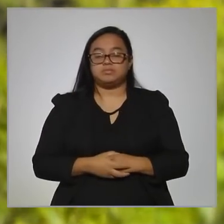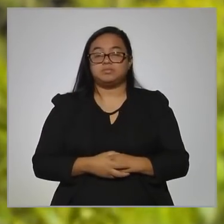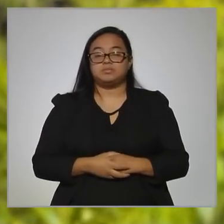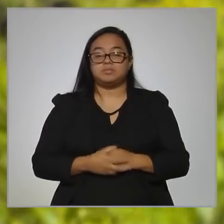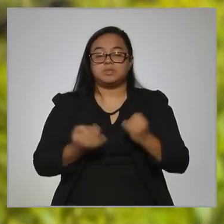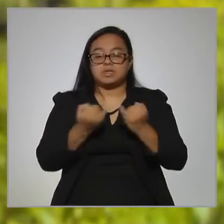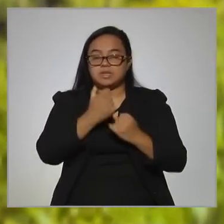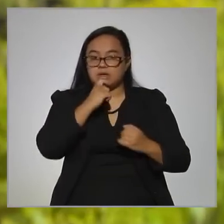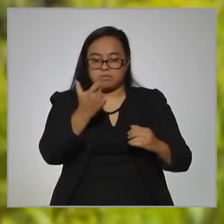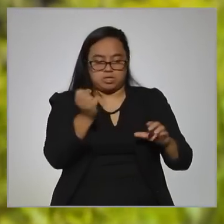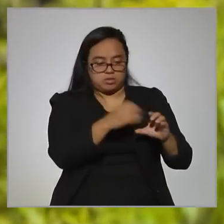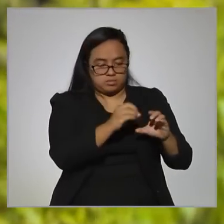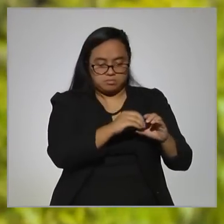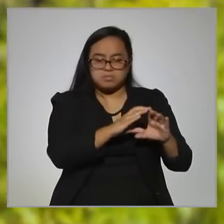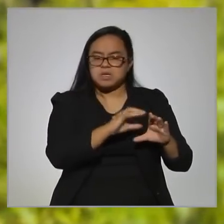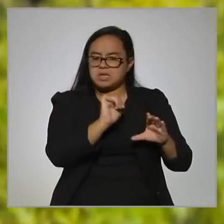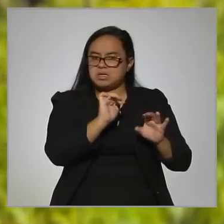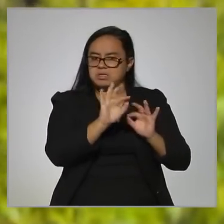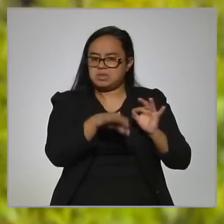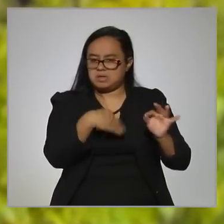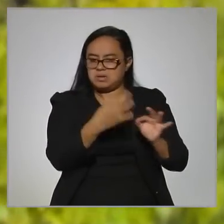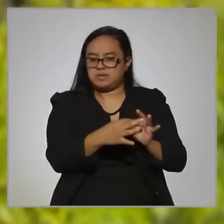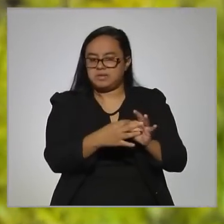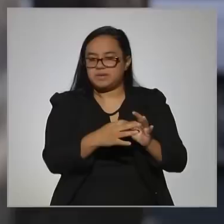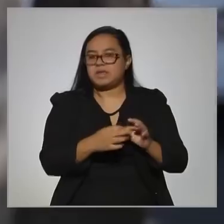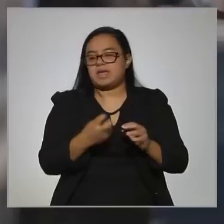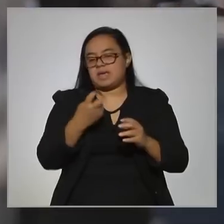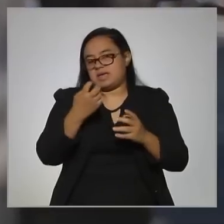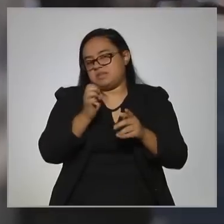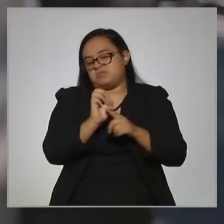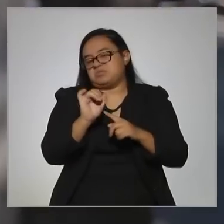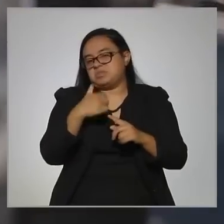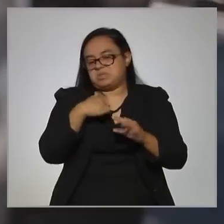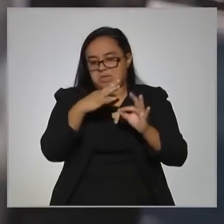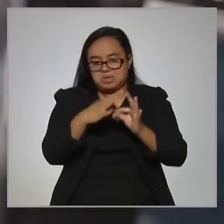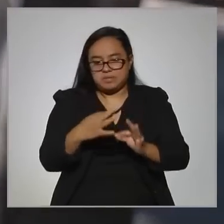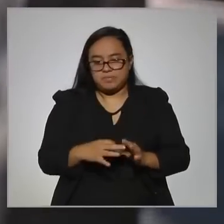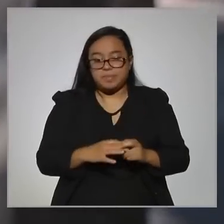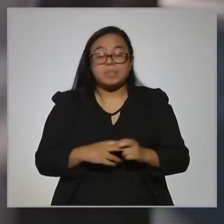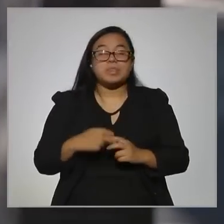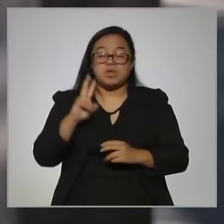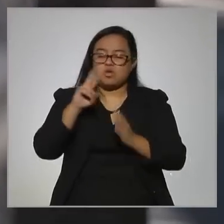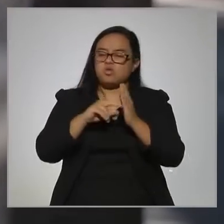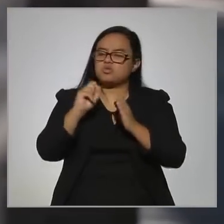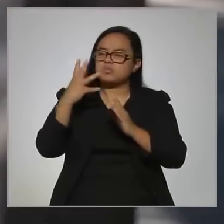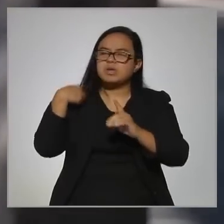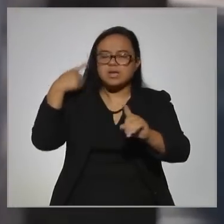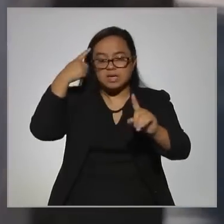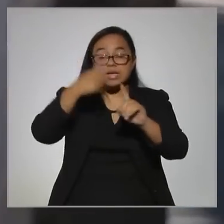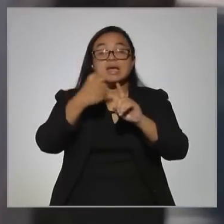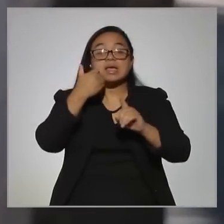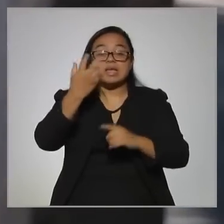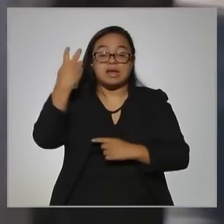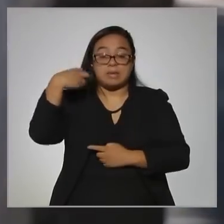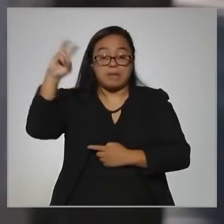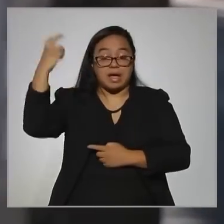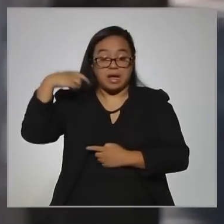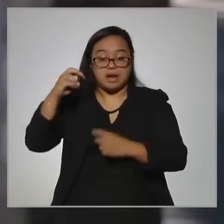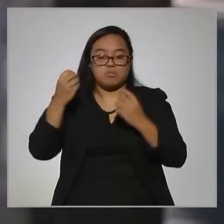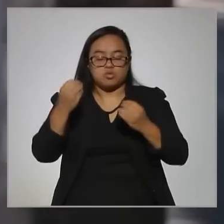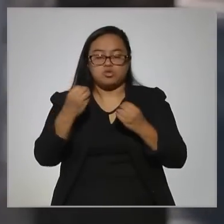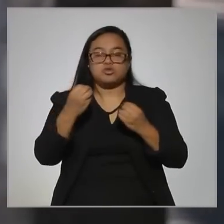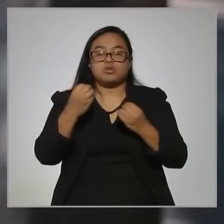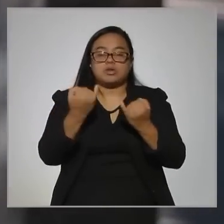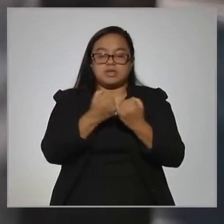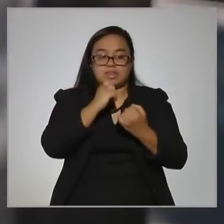Hacer una caja de ahorro, que también lo logré. Entonces... Mi objetivo del 2024 fue viajar mucho y